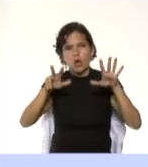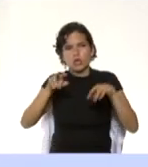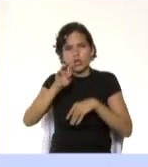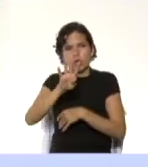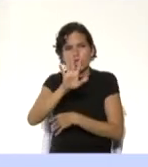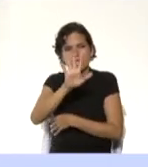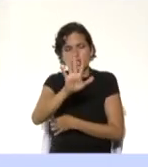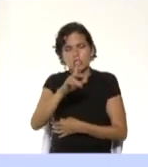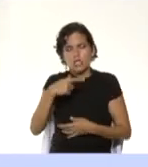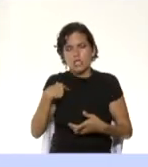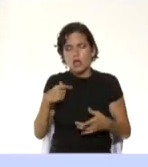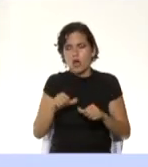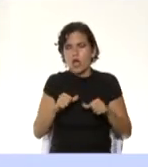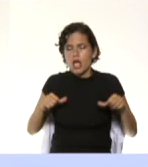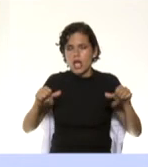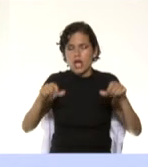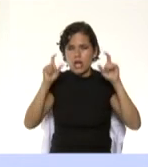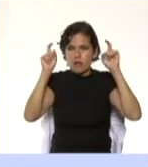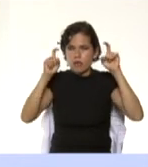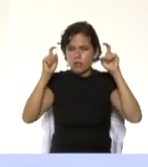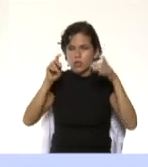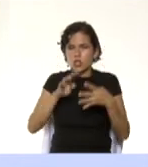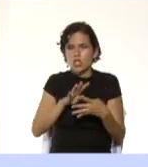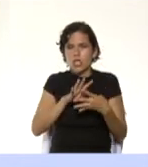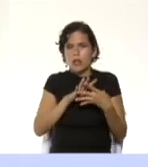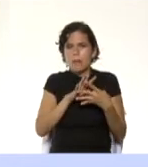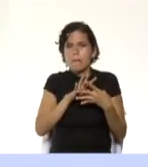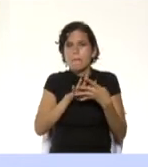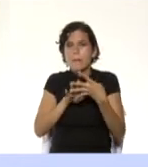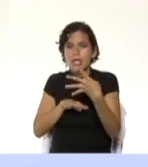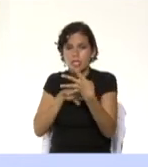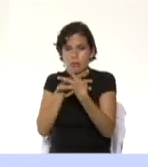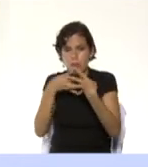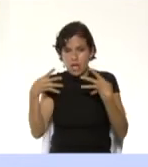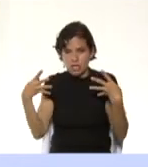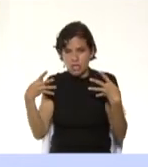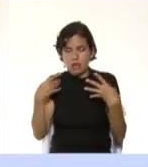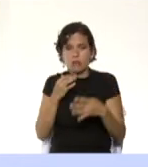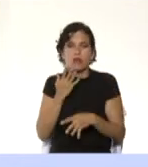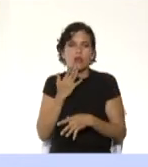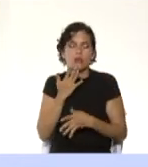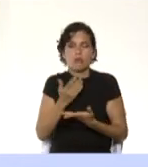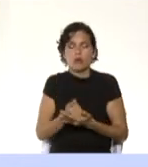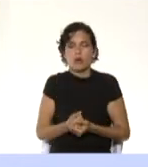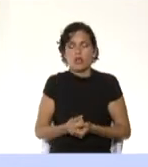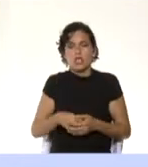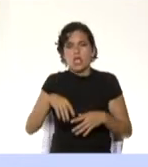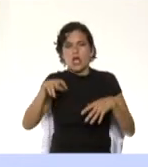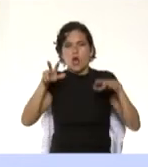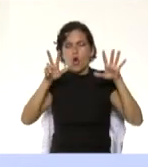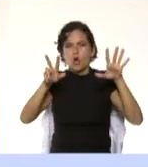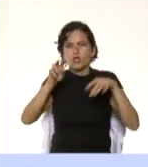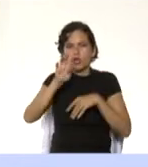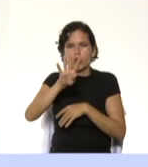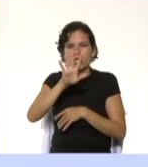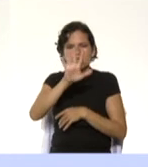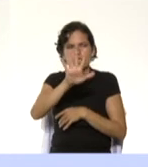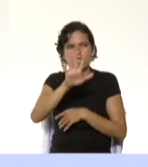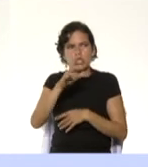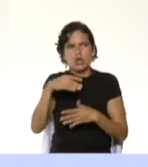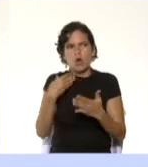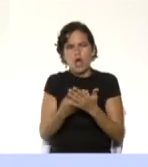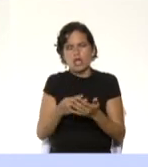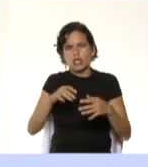el área de formación de matemática, por ejemplo, y de 8:45 a 9:30 pudieses colocar el área